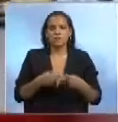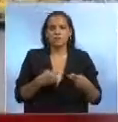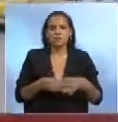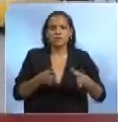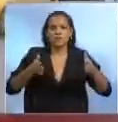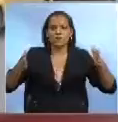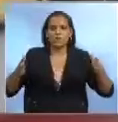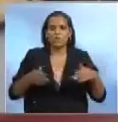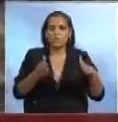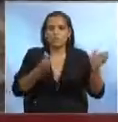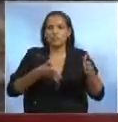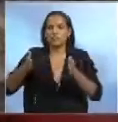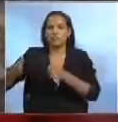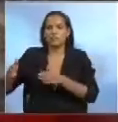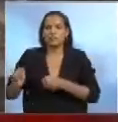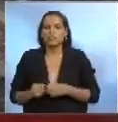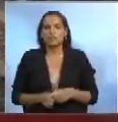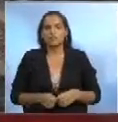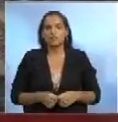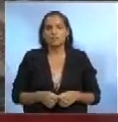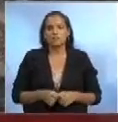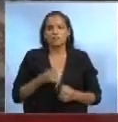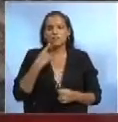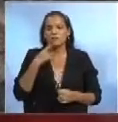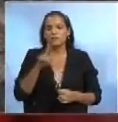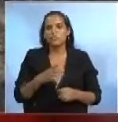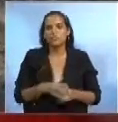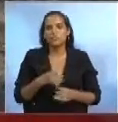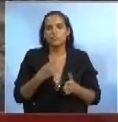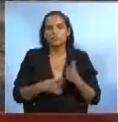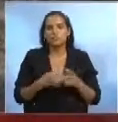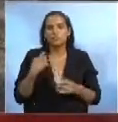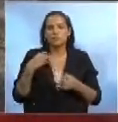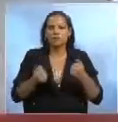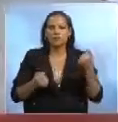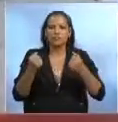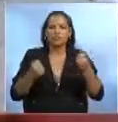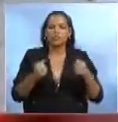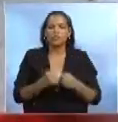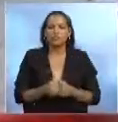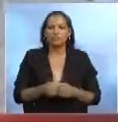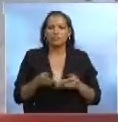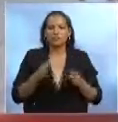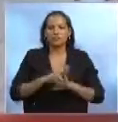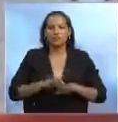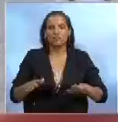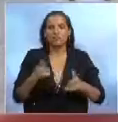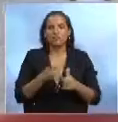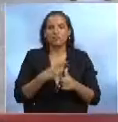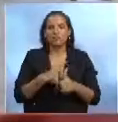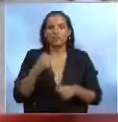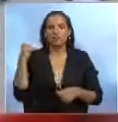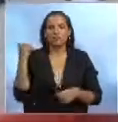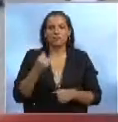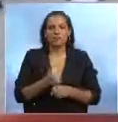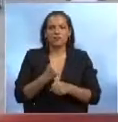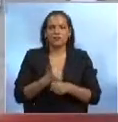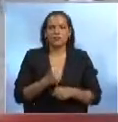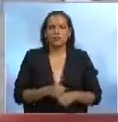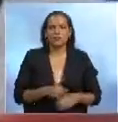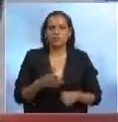y ampliación a 4 carriles de la vía Codesa, pero era justo para los conductores culminen primero los trabajos en los